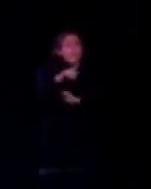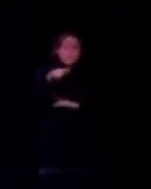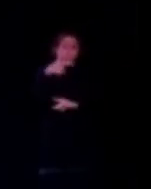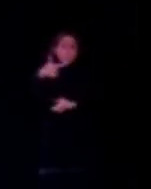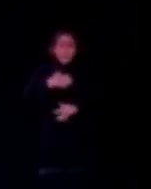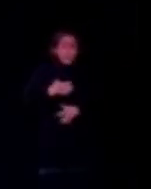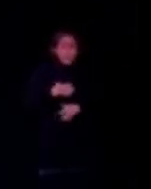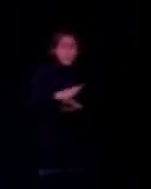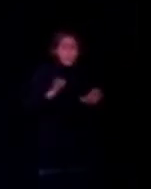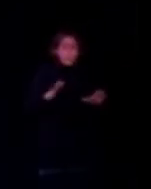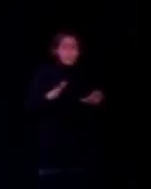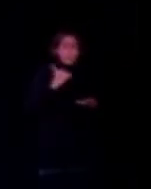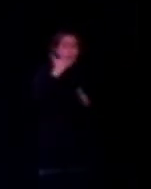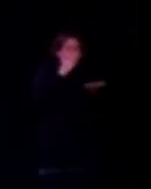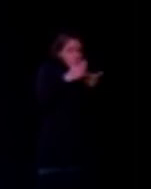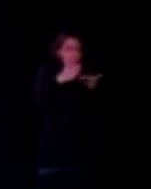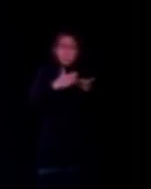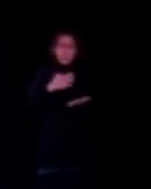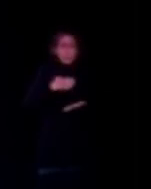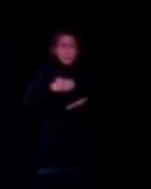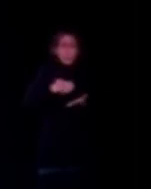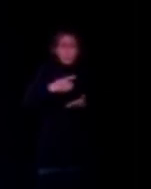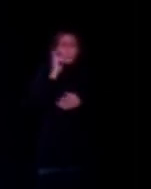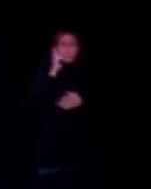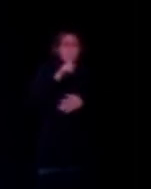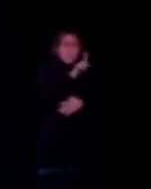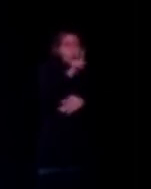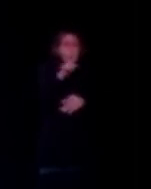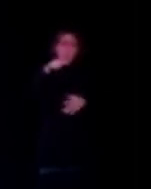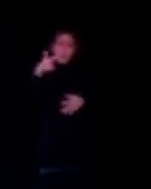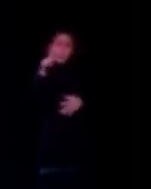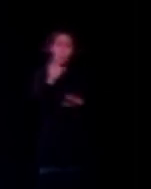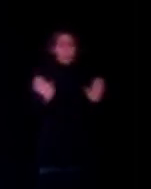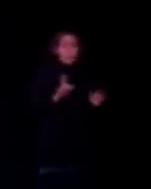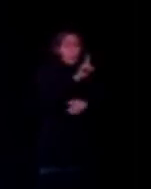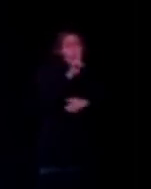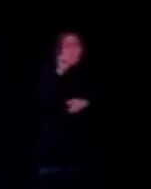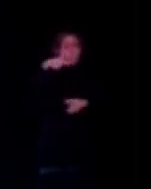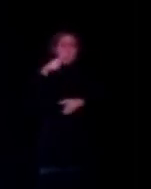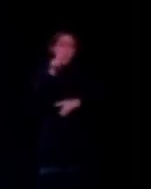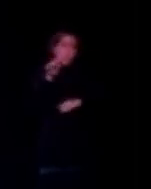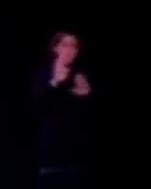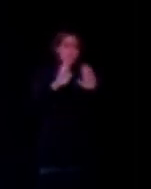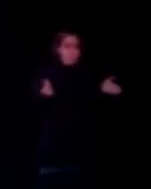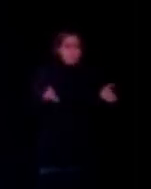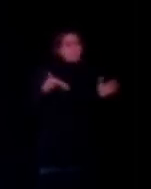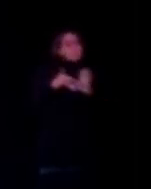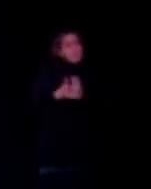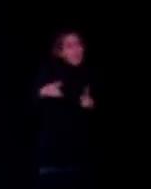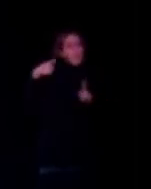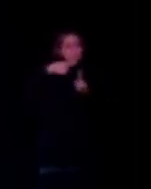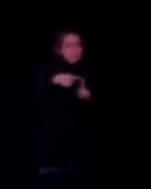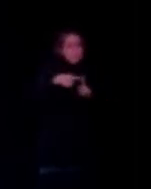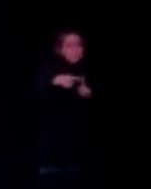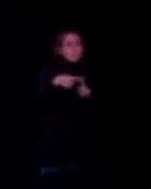divisible por sí mismo y por la unidad por lo tanto los retos son forman parte de un paquete son